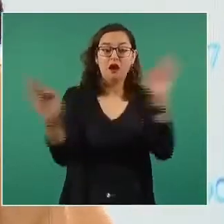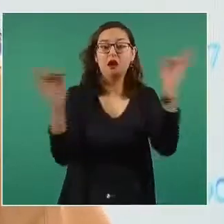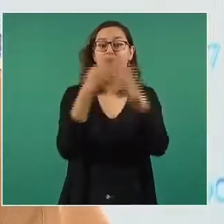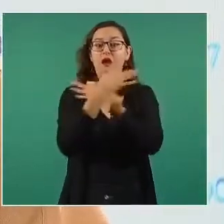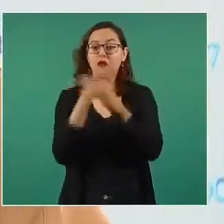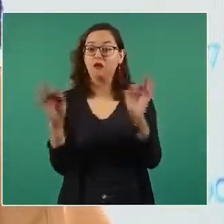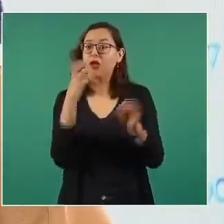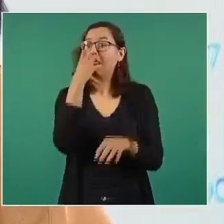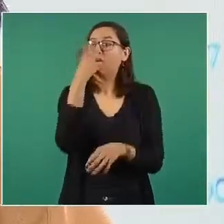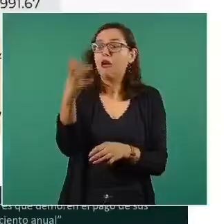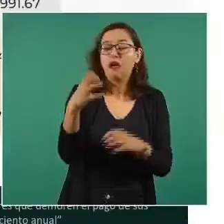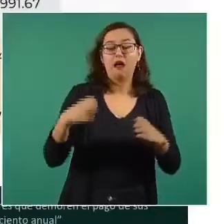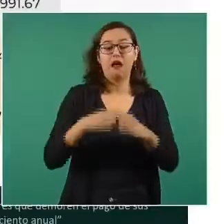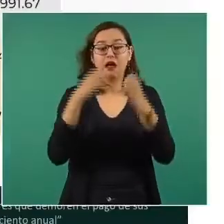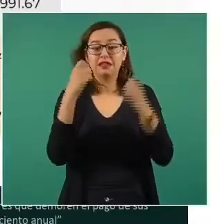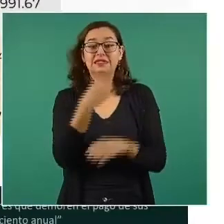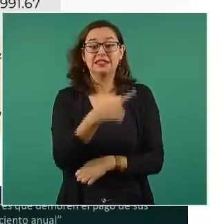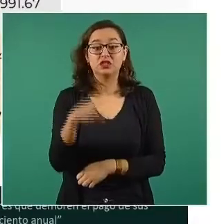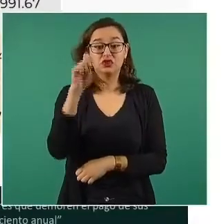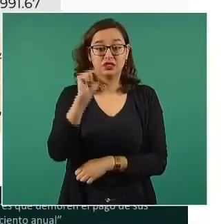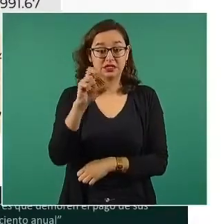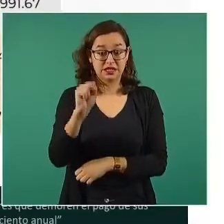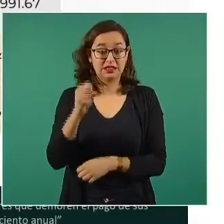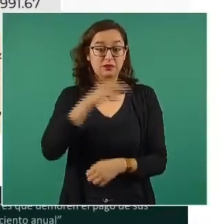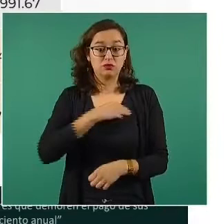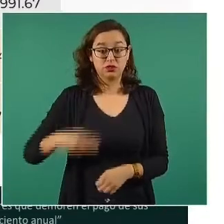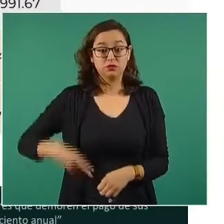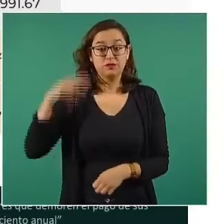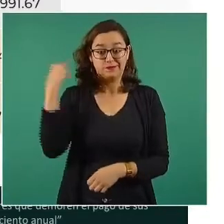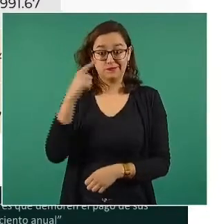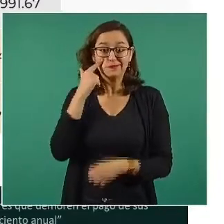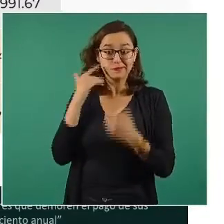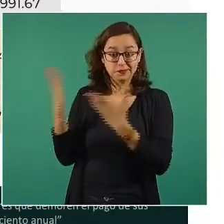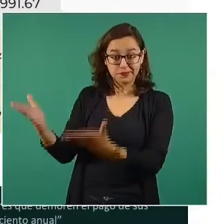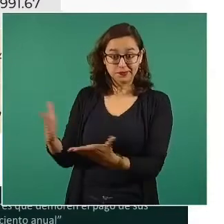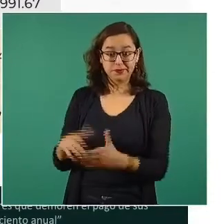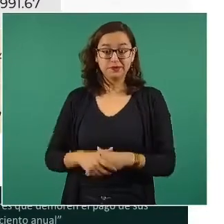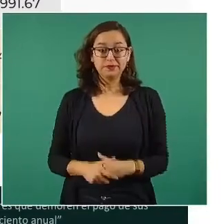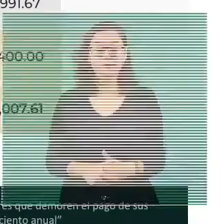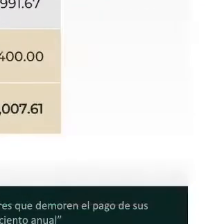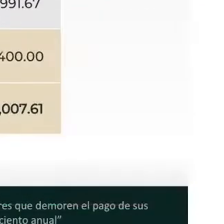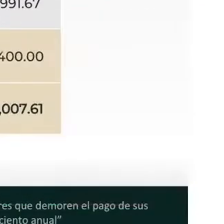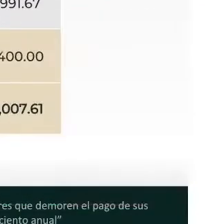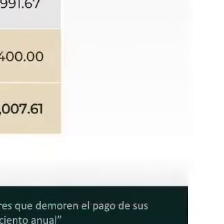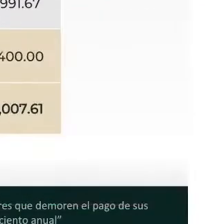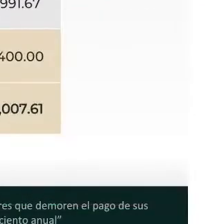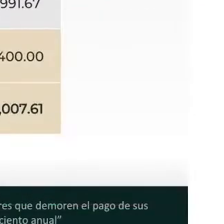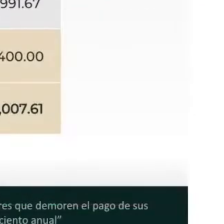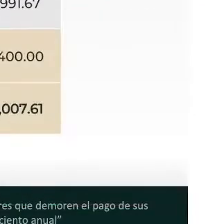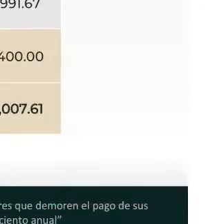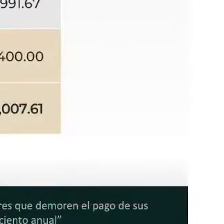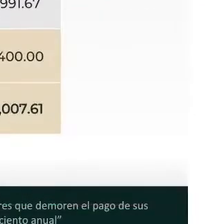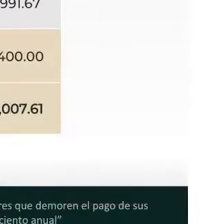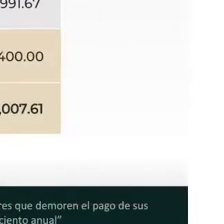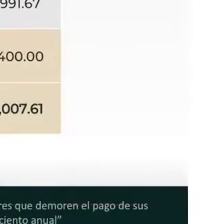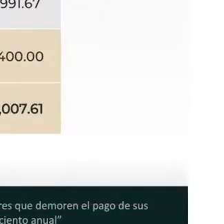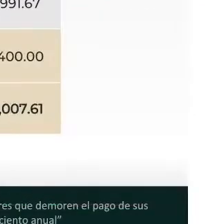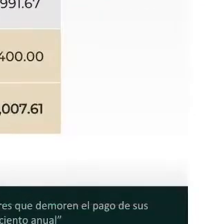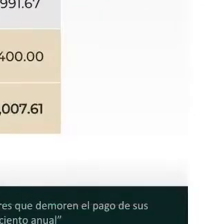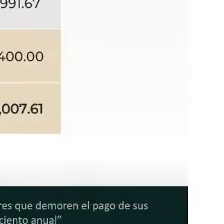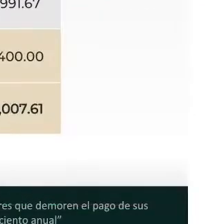160 municipios de Veracruz y otros 136 en situación de desastre. El gobierno de Javier